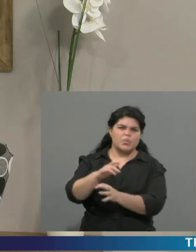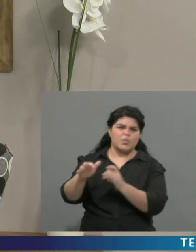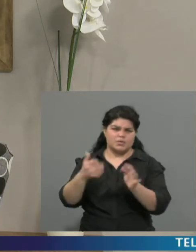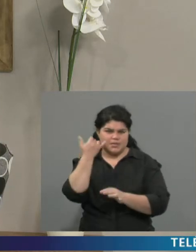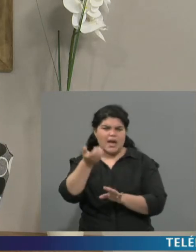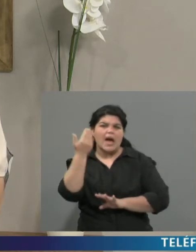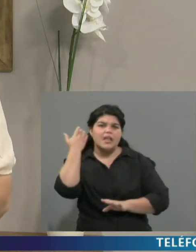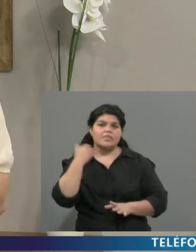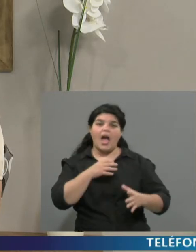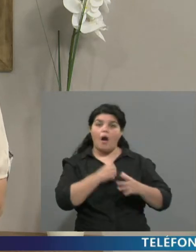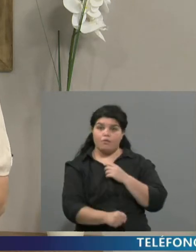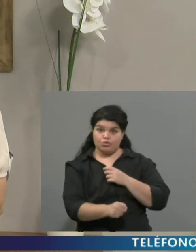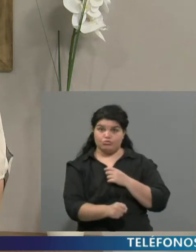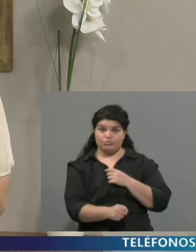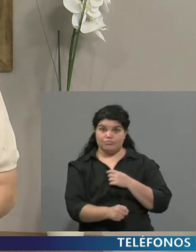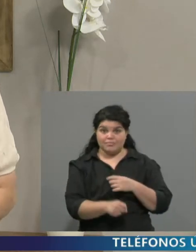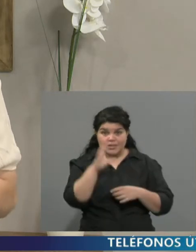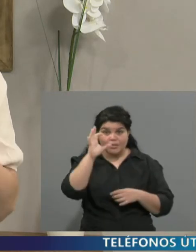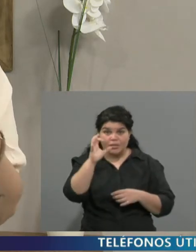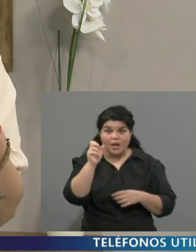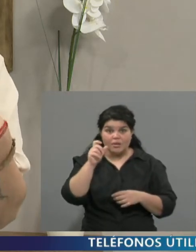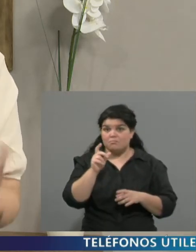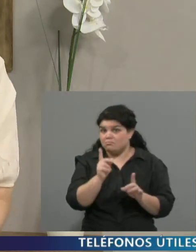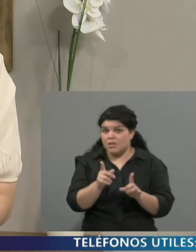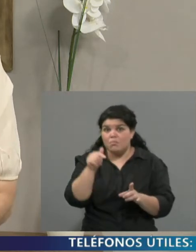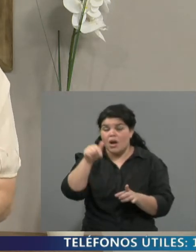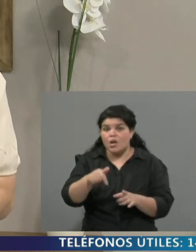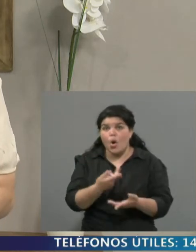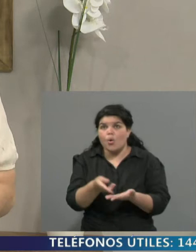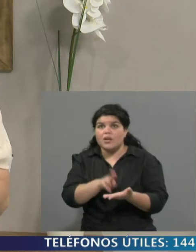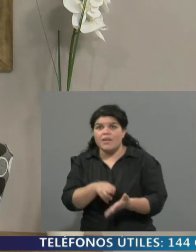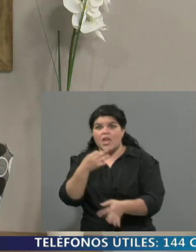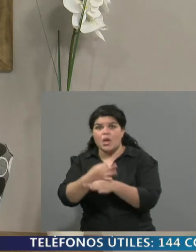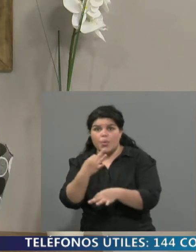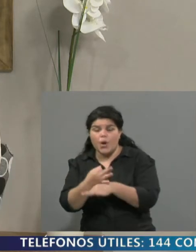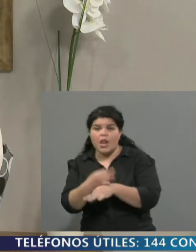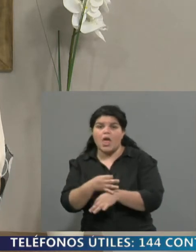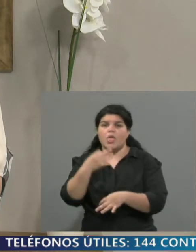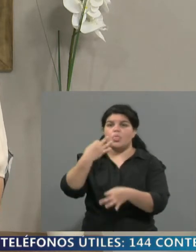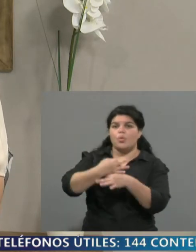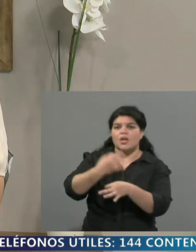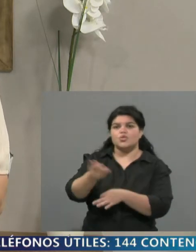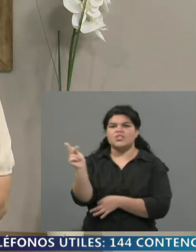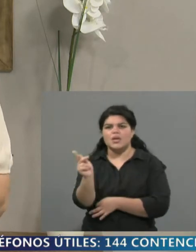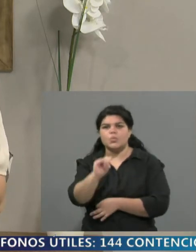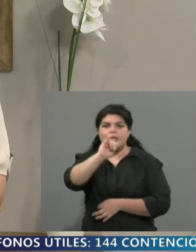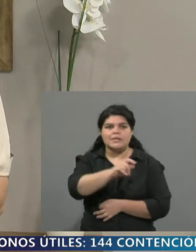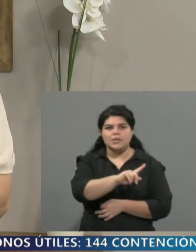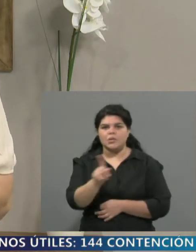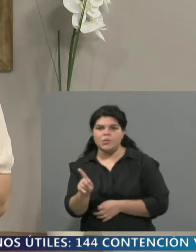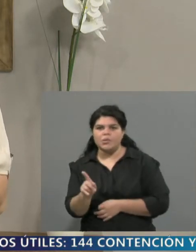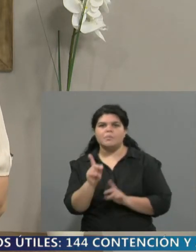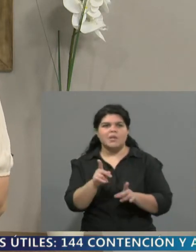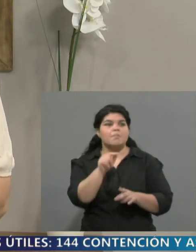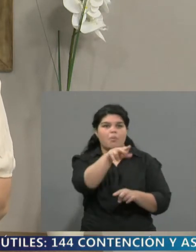¿Te acordás que se volvió a instalar la discusión de si la educación sexual en la escuela? Bueno, lo decías vos, esto de con mi hijo no te